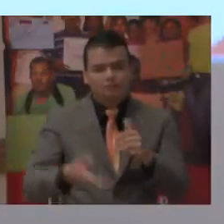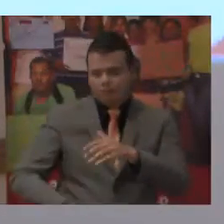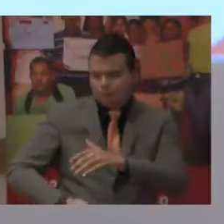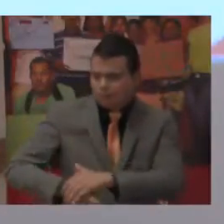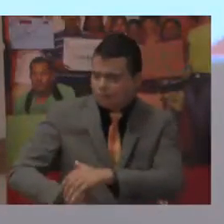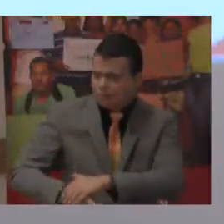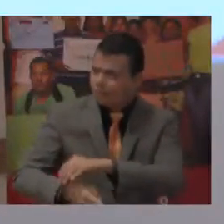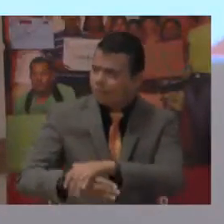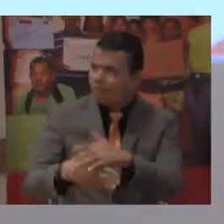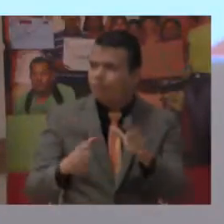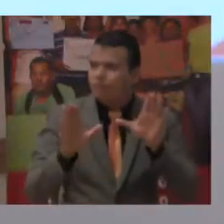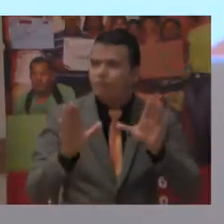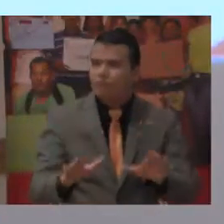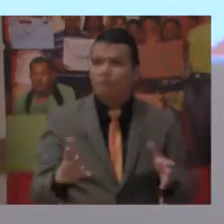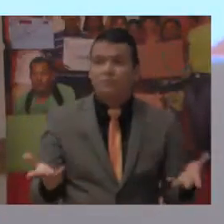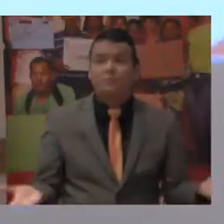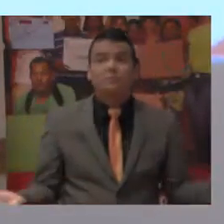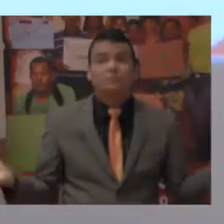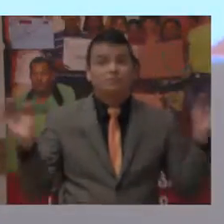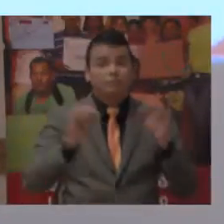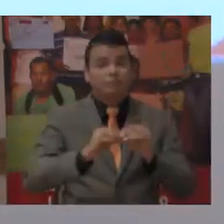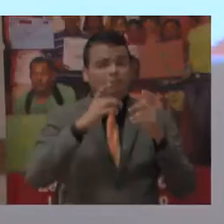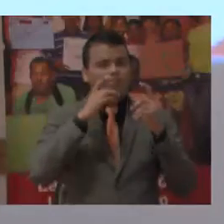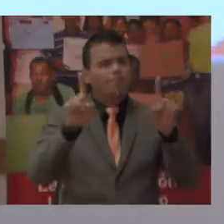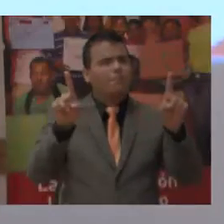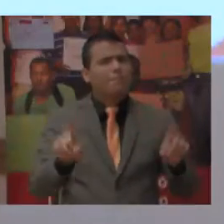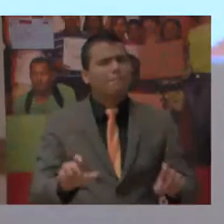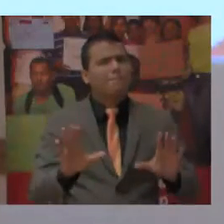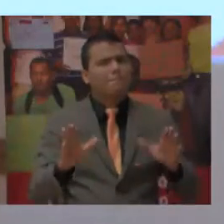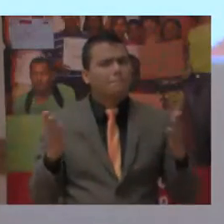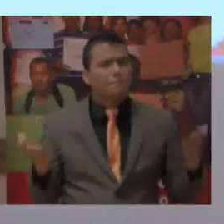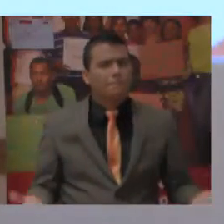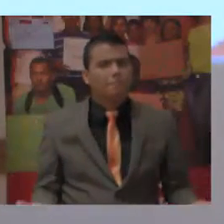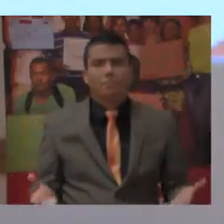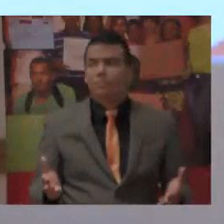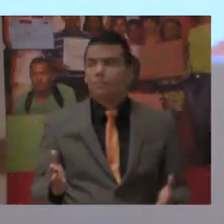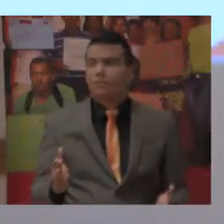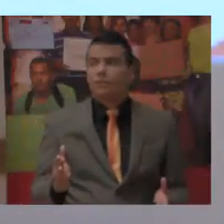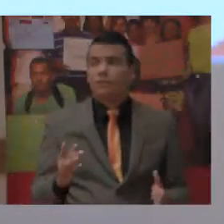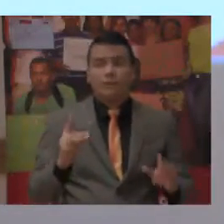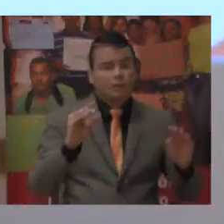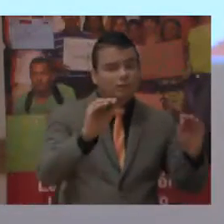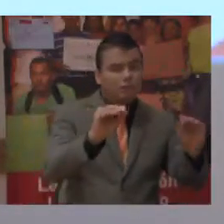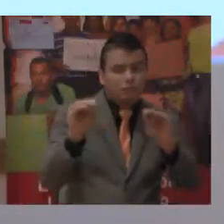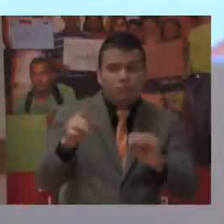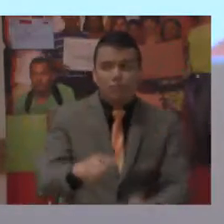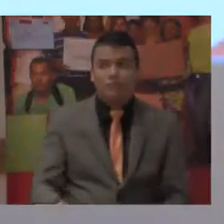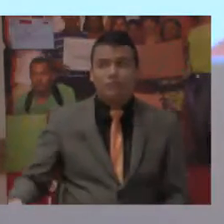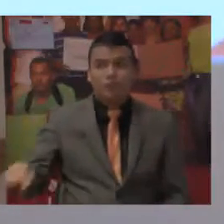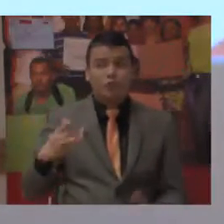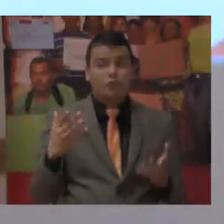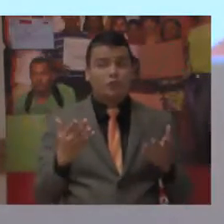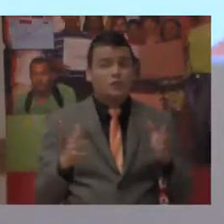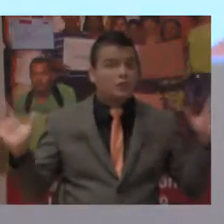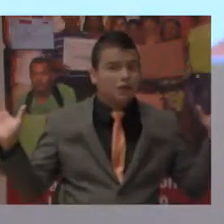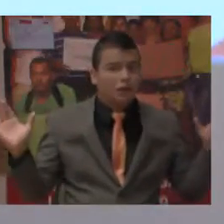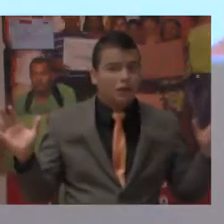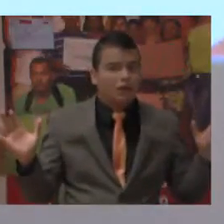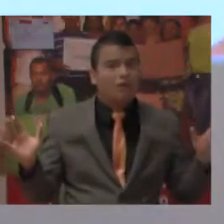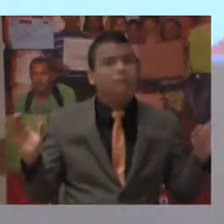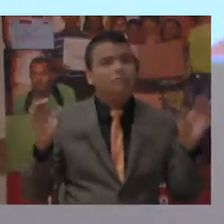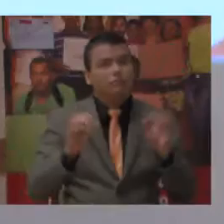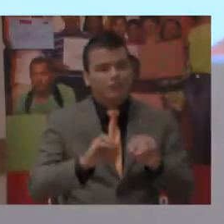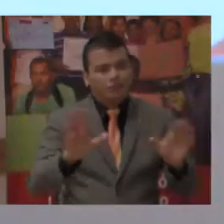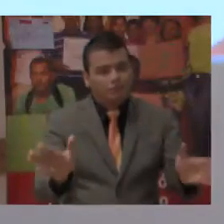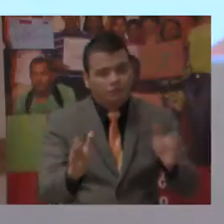una vida, y haciendo énfasis además no solamente en la capacitación de ellos, sino en construcción